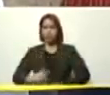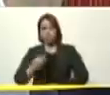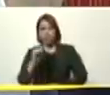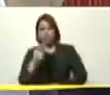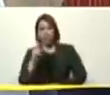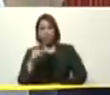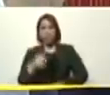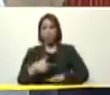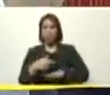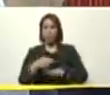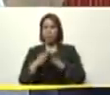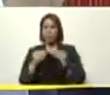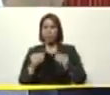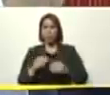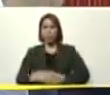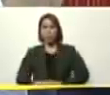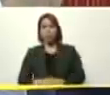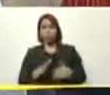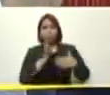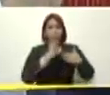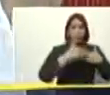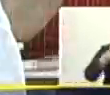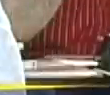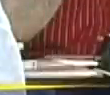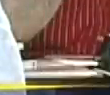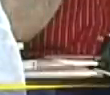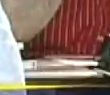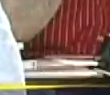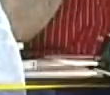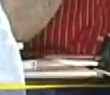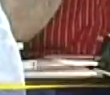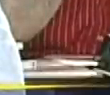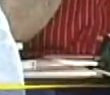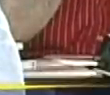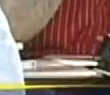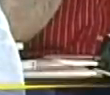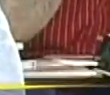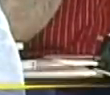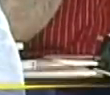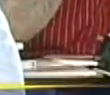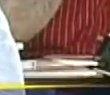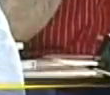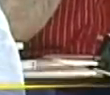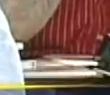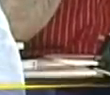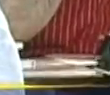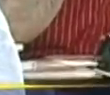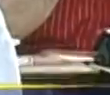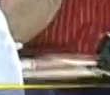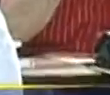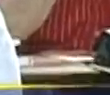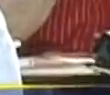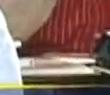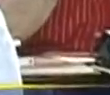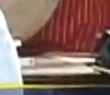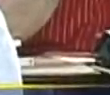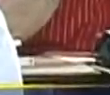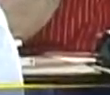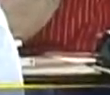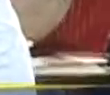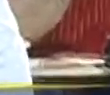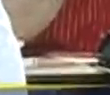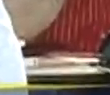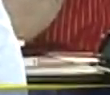la gobernación, todas sus sedes estaban cerradas. Hay cero reporte de atención social en las oficinas de la gobernación del estado de